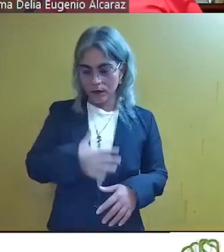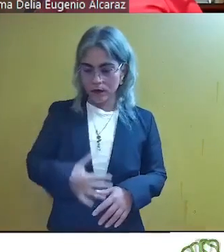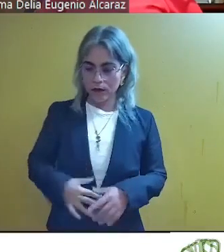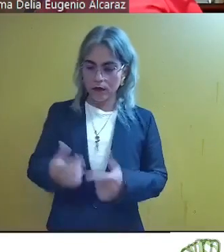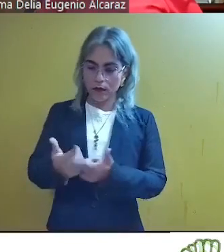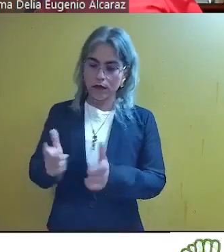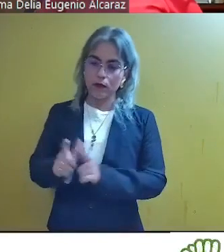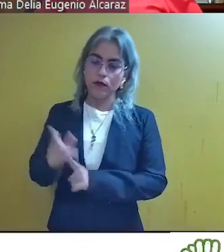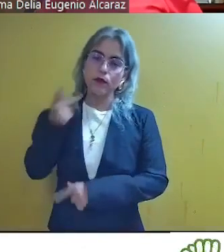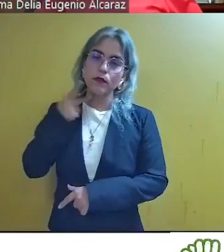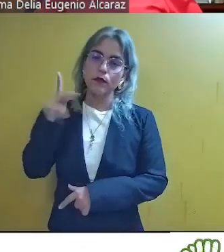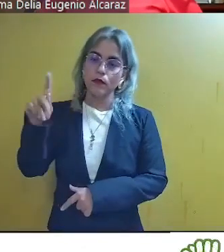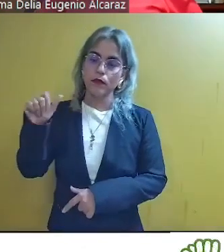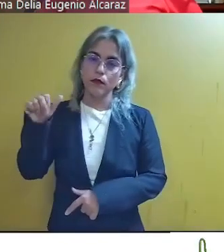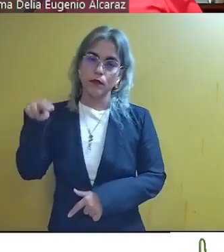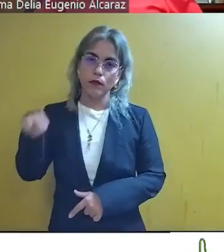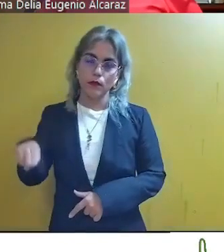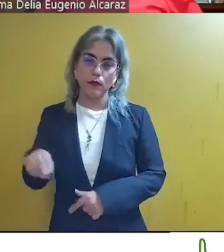expediente